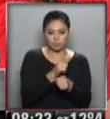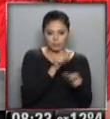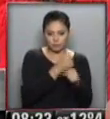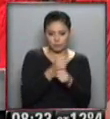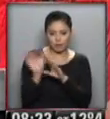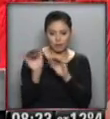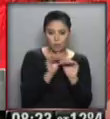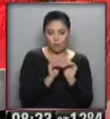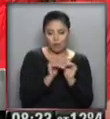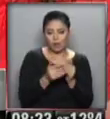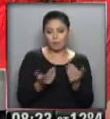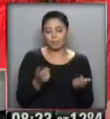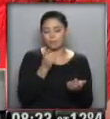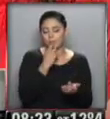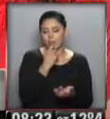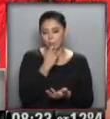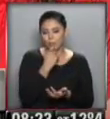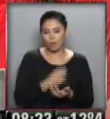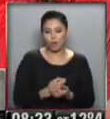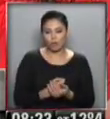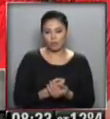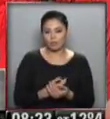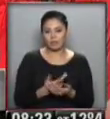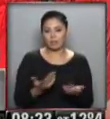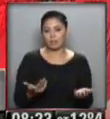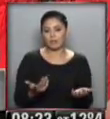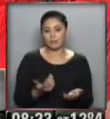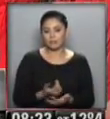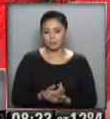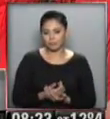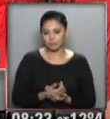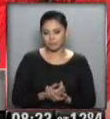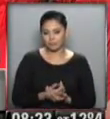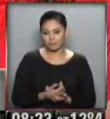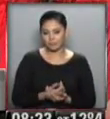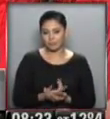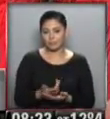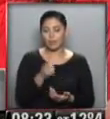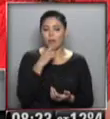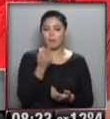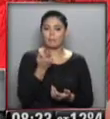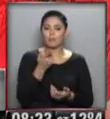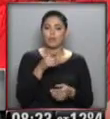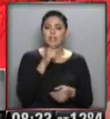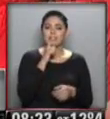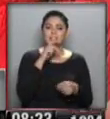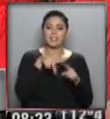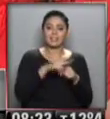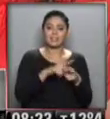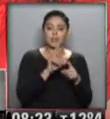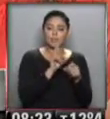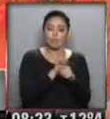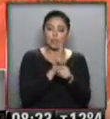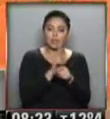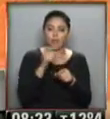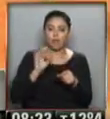está la posibilidad de por ejemplo la posibilidad de acreditar los años que hayan trabajado en el taller protegido para obtener una